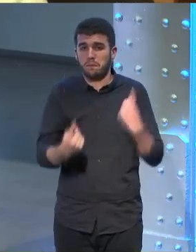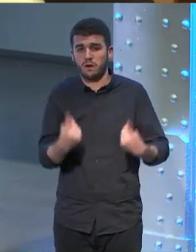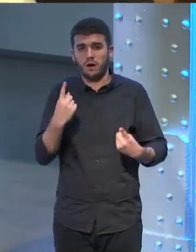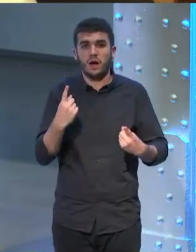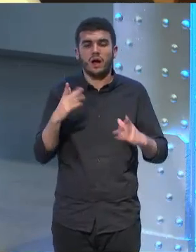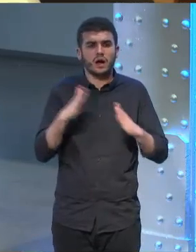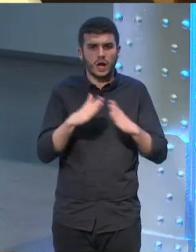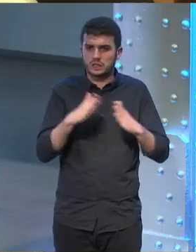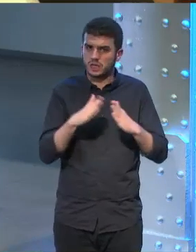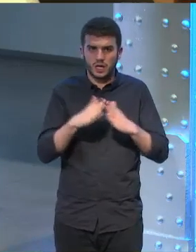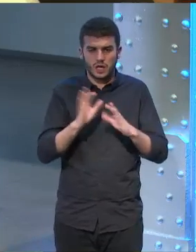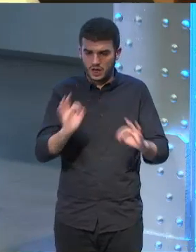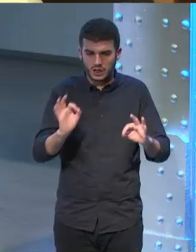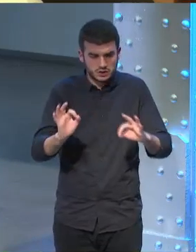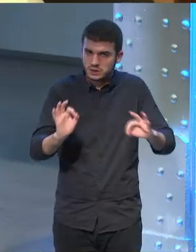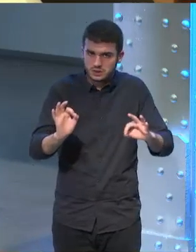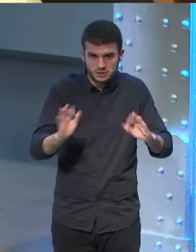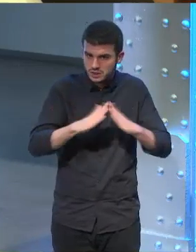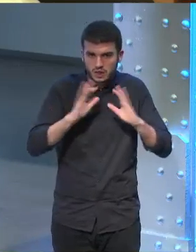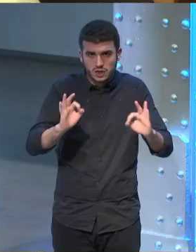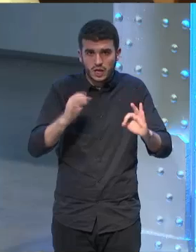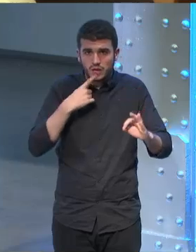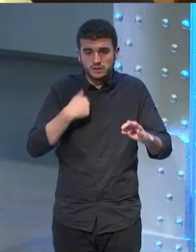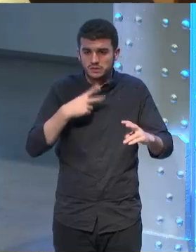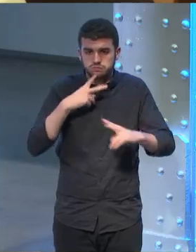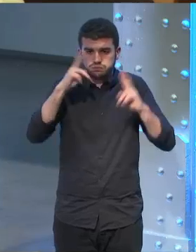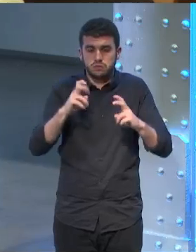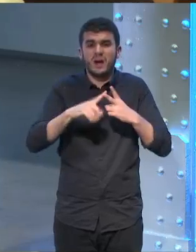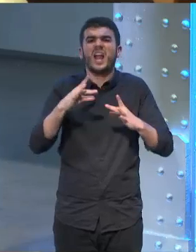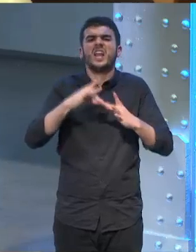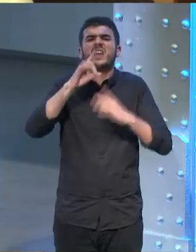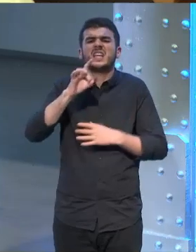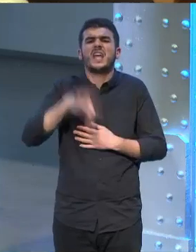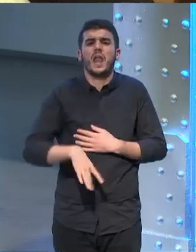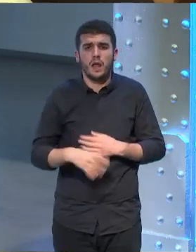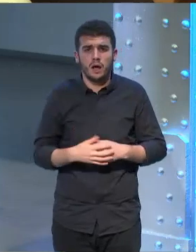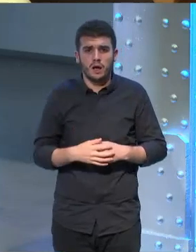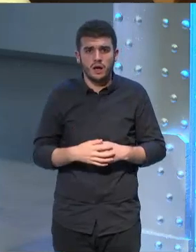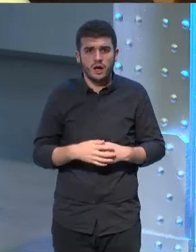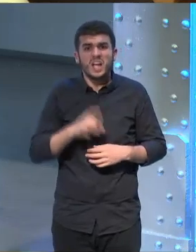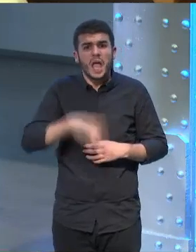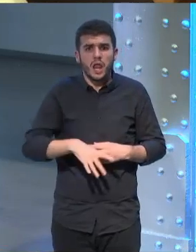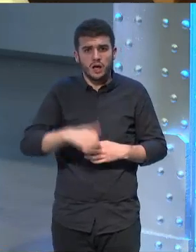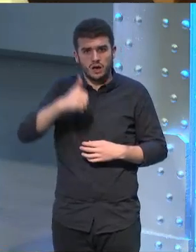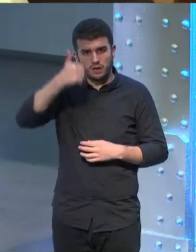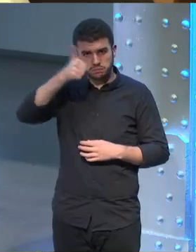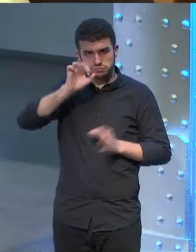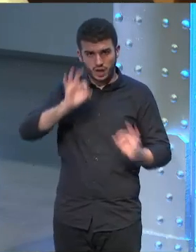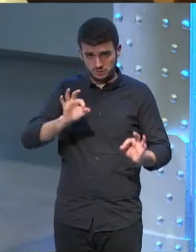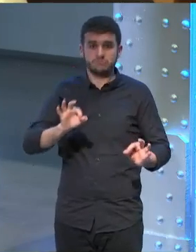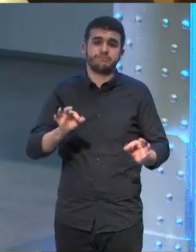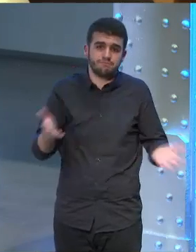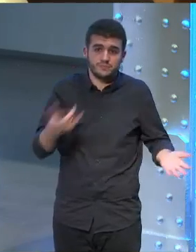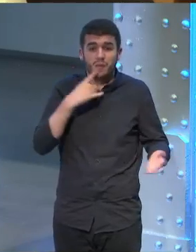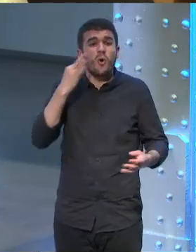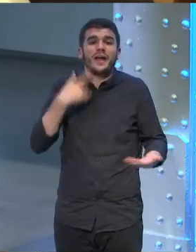casa, en la mayoría de los casos, las decisiones, el líder, sí es el varón. La mujer está acostumbrada